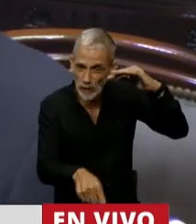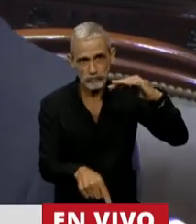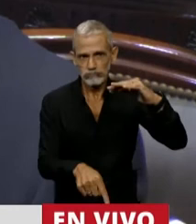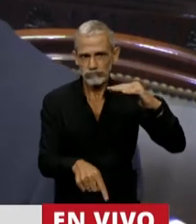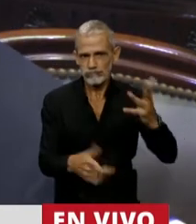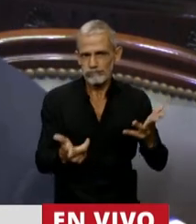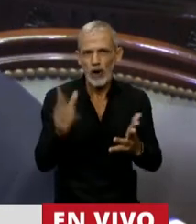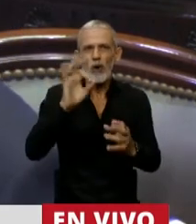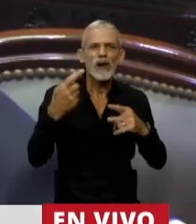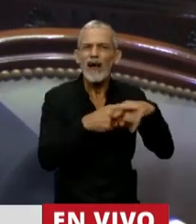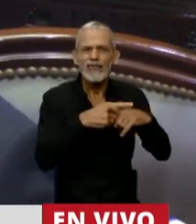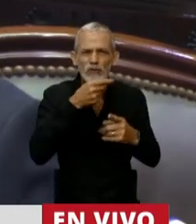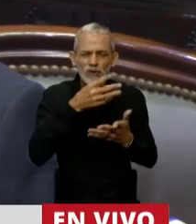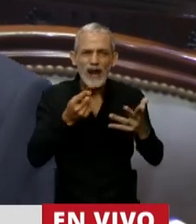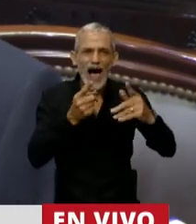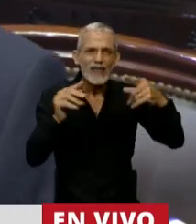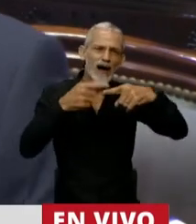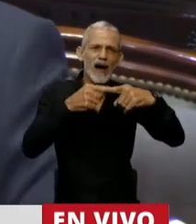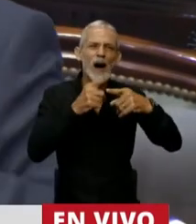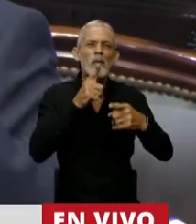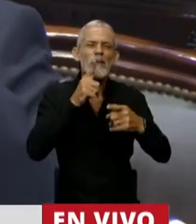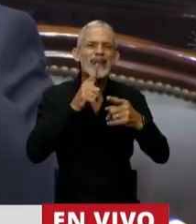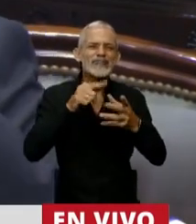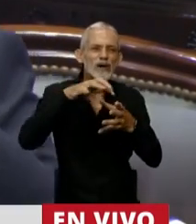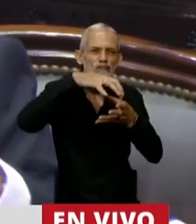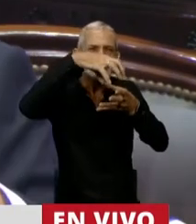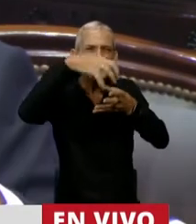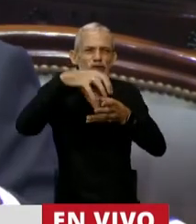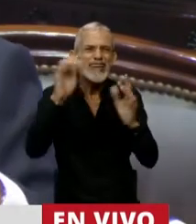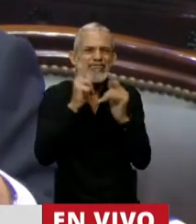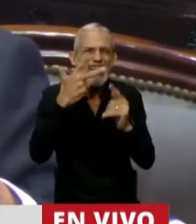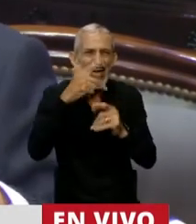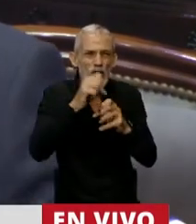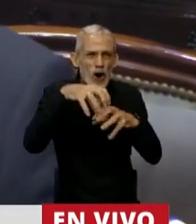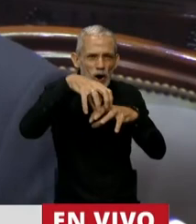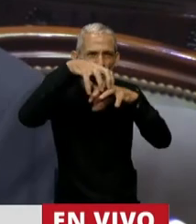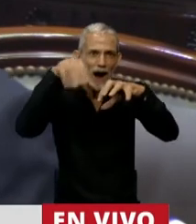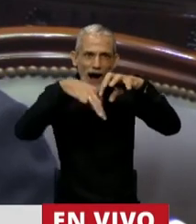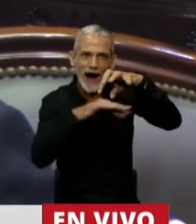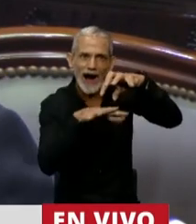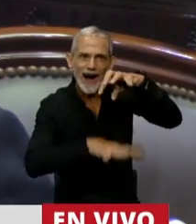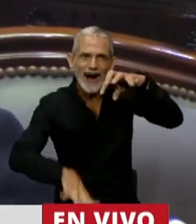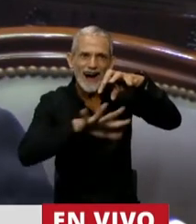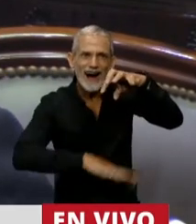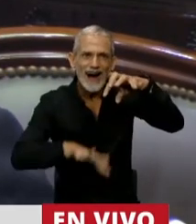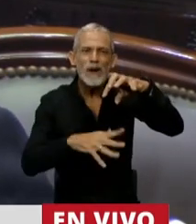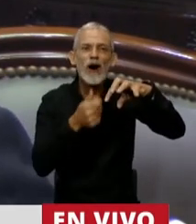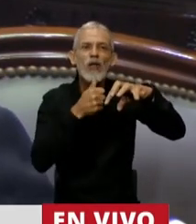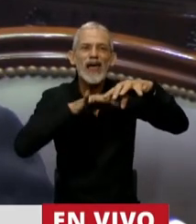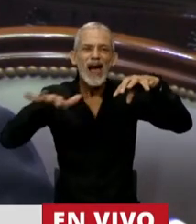perdida porque no discutimos lo que está abajo del hay ver que ningún gobierno lo va a poder resolver por sí mismo